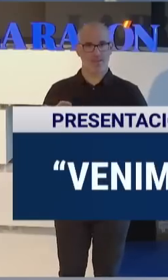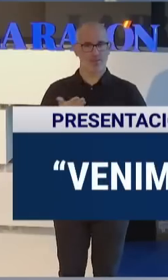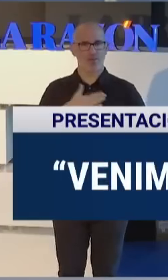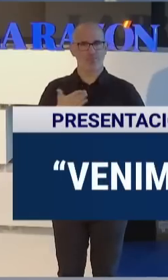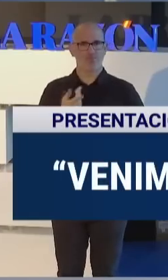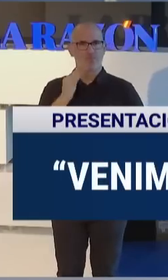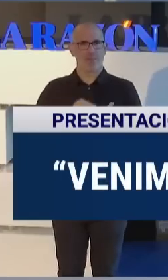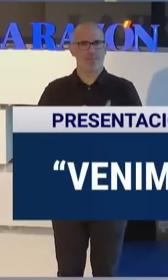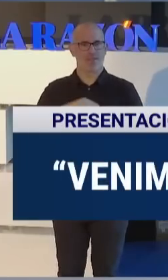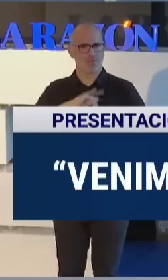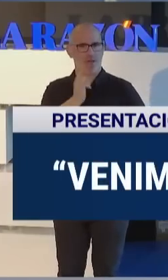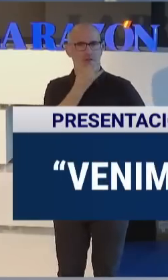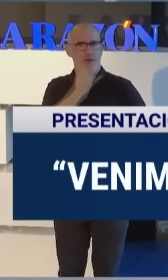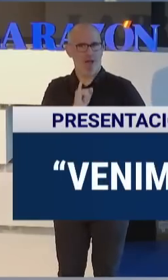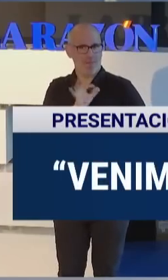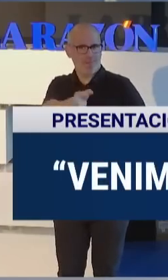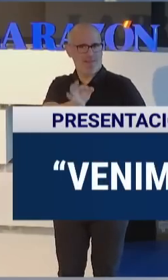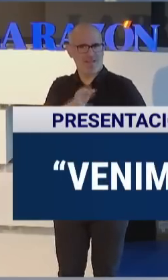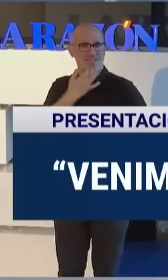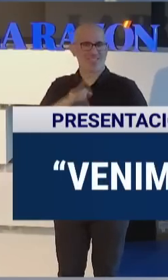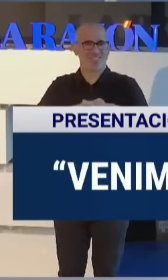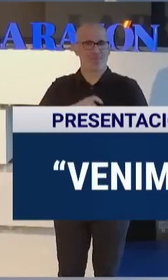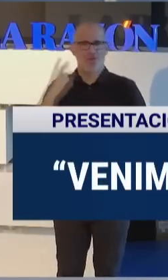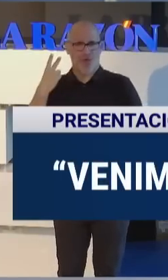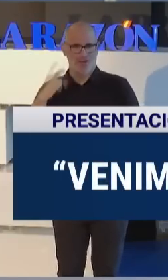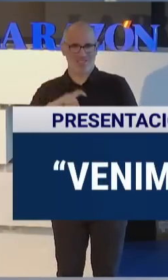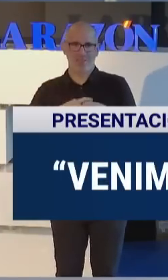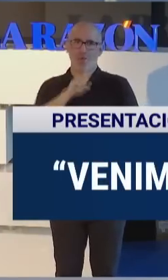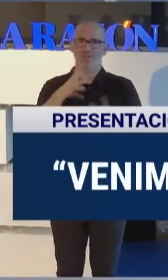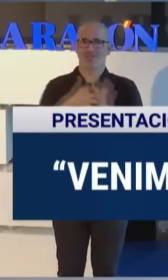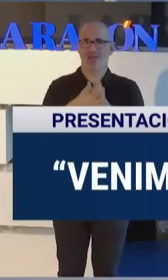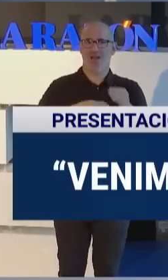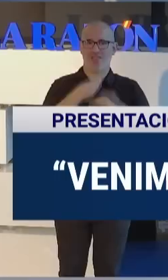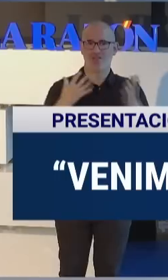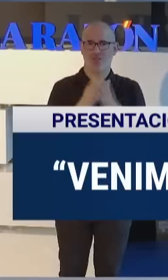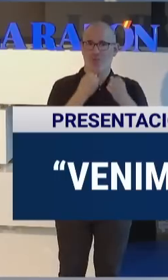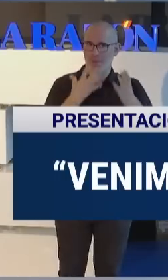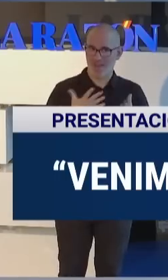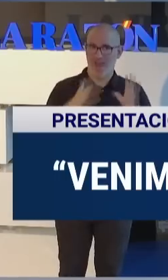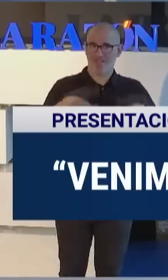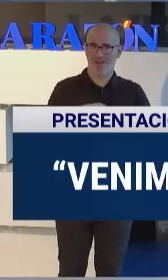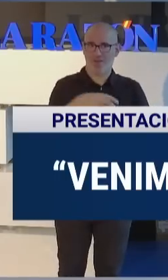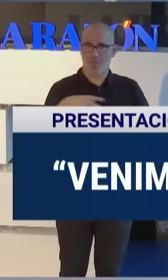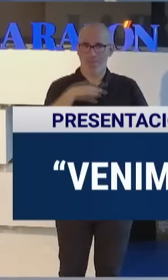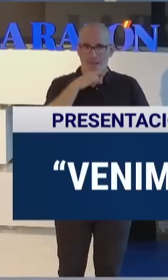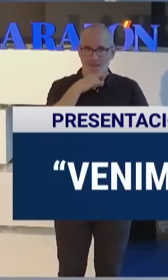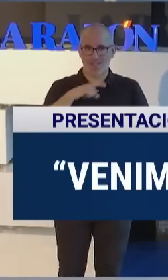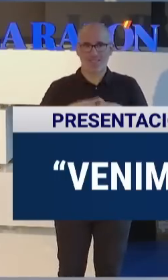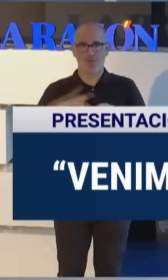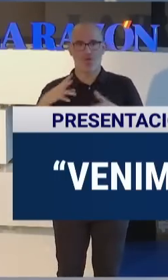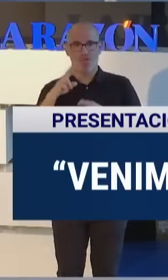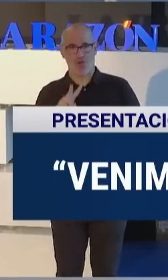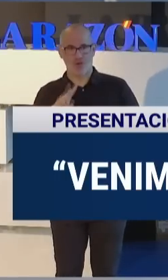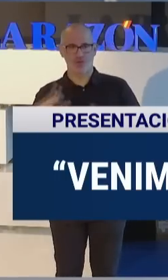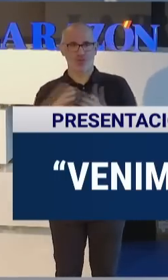al error tipo 2. O sea, el error tipo 1 es cuando usted hace todo bien y le sale mal. El error tipo 2 hizo todo mal